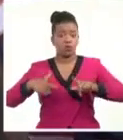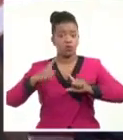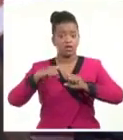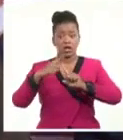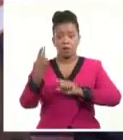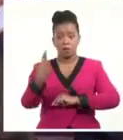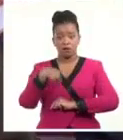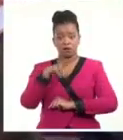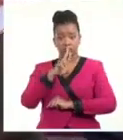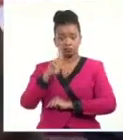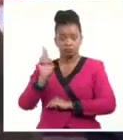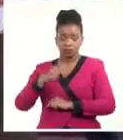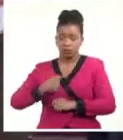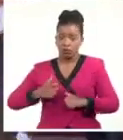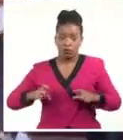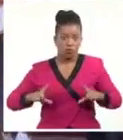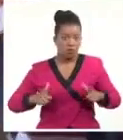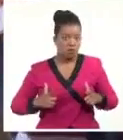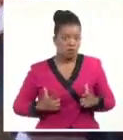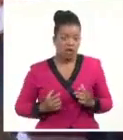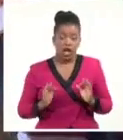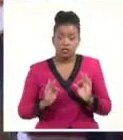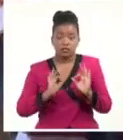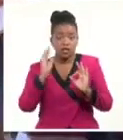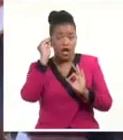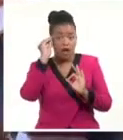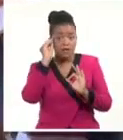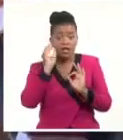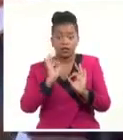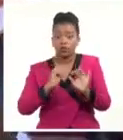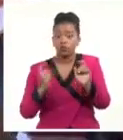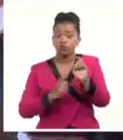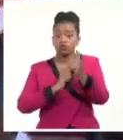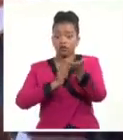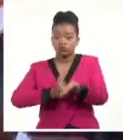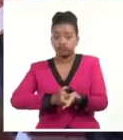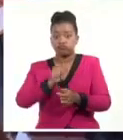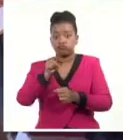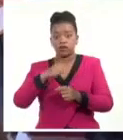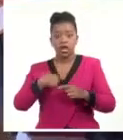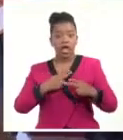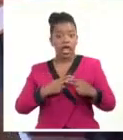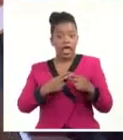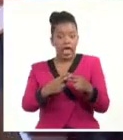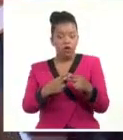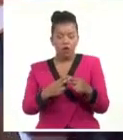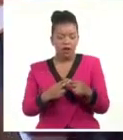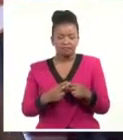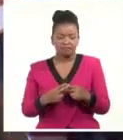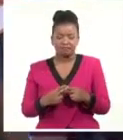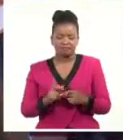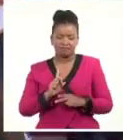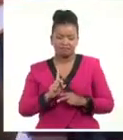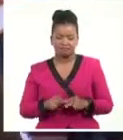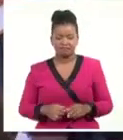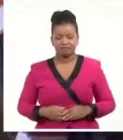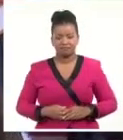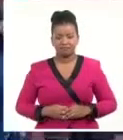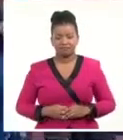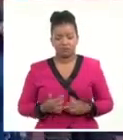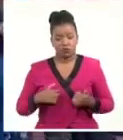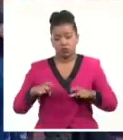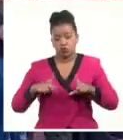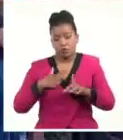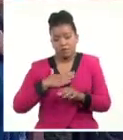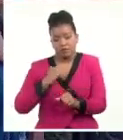nosotros cumplimos con lo que, para lo que nos preparamos toda la vida. Héroe es una palabra muy grande. Yo lo veo